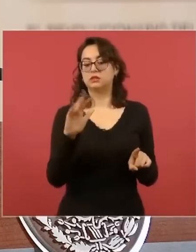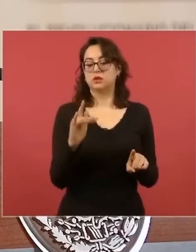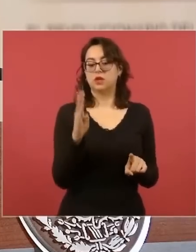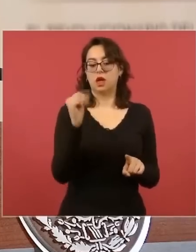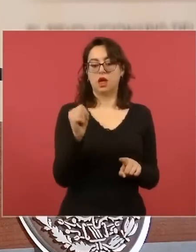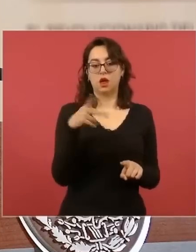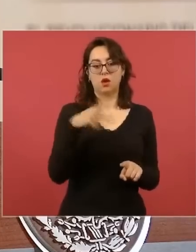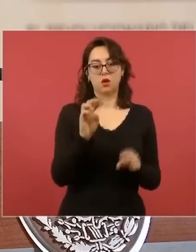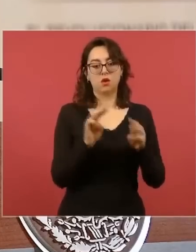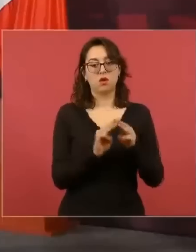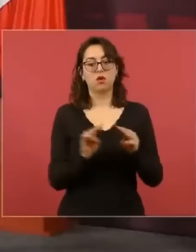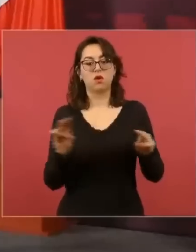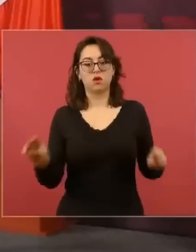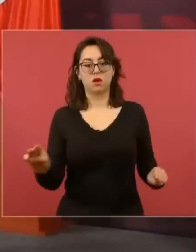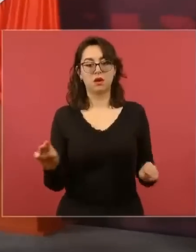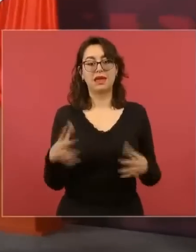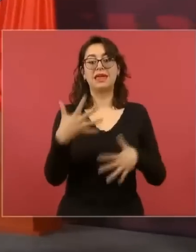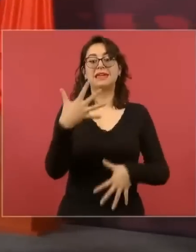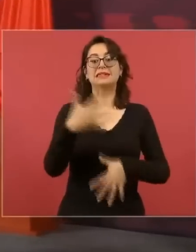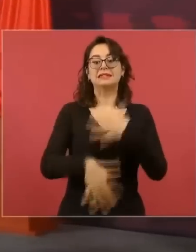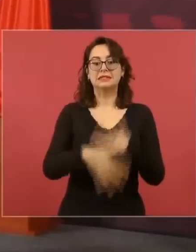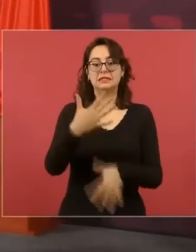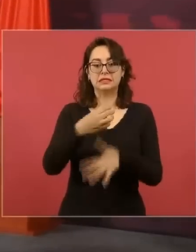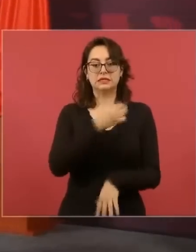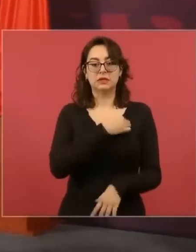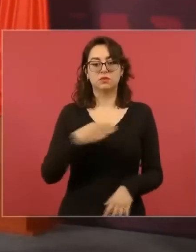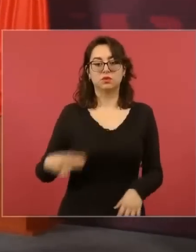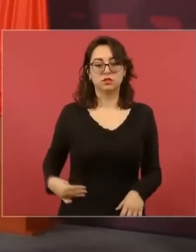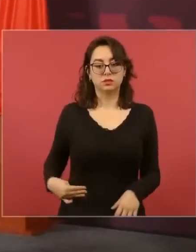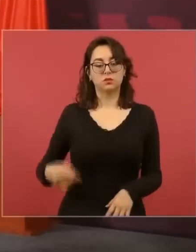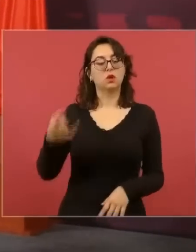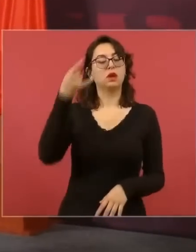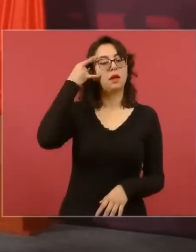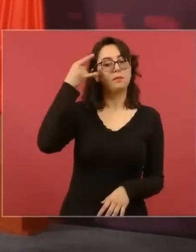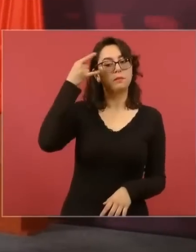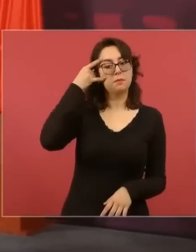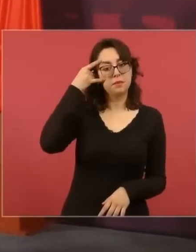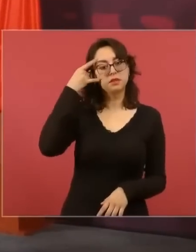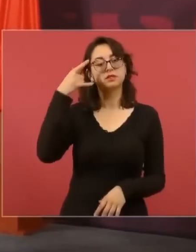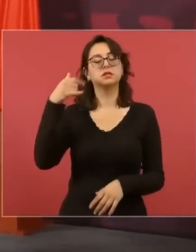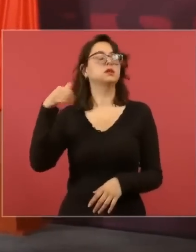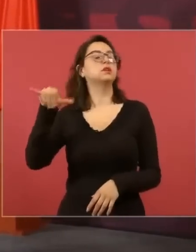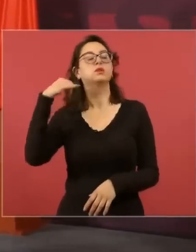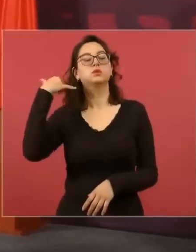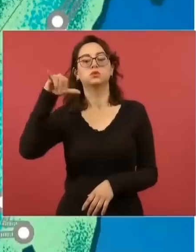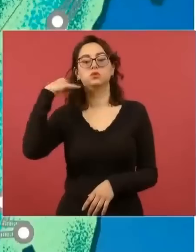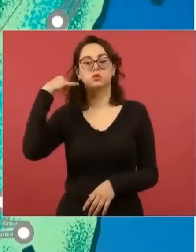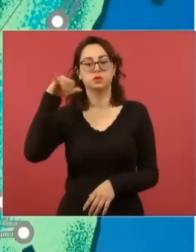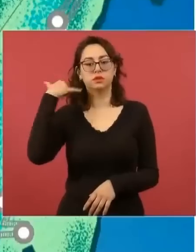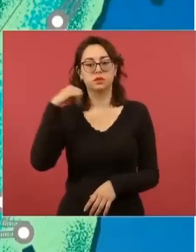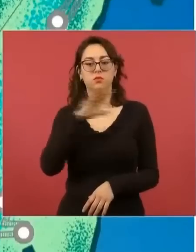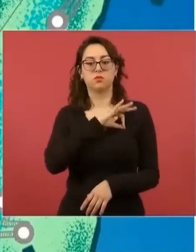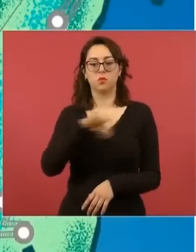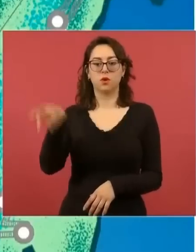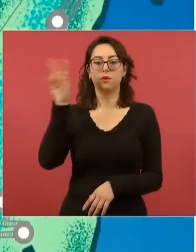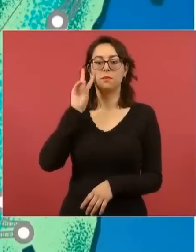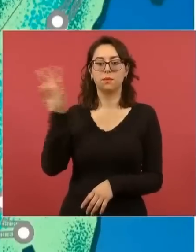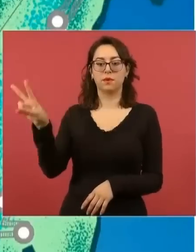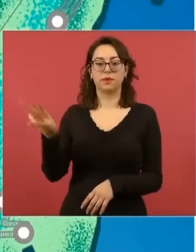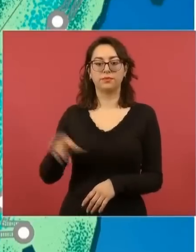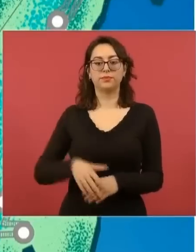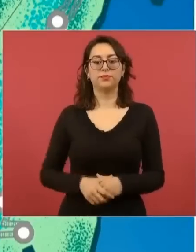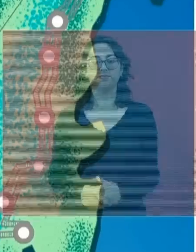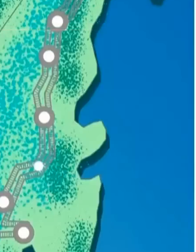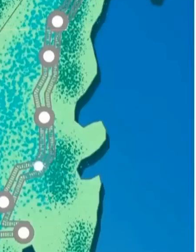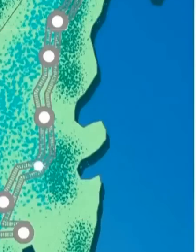que cruzan 15 municipios de Campeche y de Yucatán. Habrá estaciones en Mérida, Tella y en